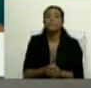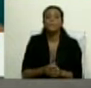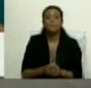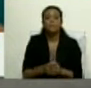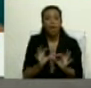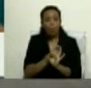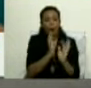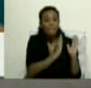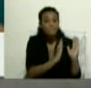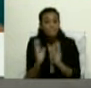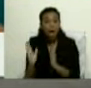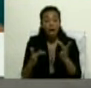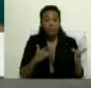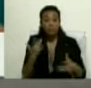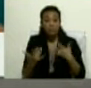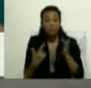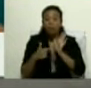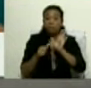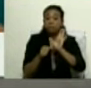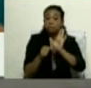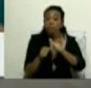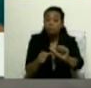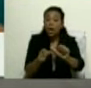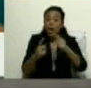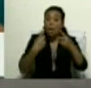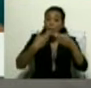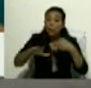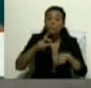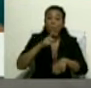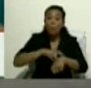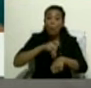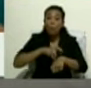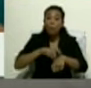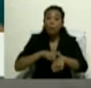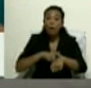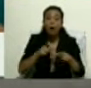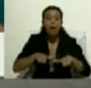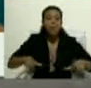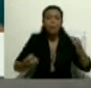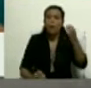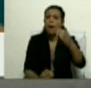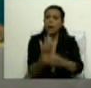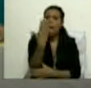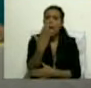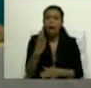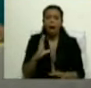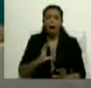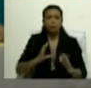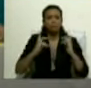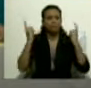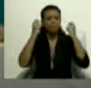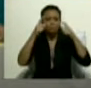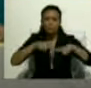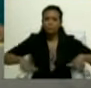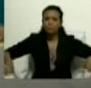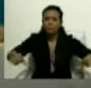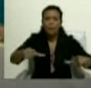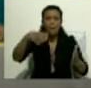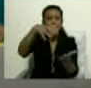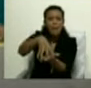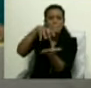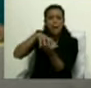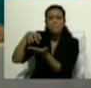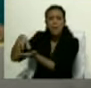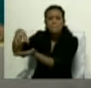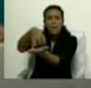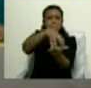ello, daremos continuidad en las próximas horas a las instalaciones de los comandos de campaña estadales